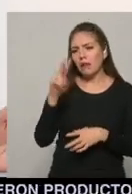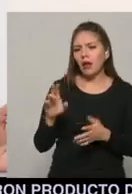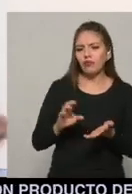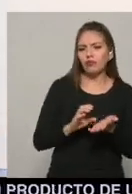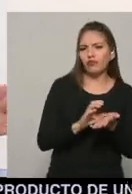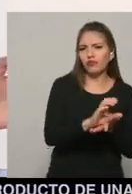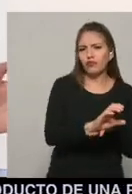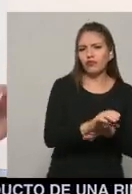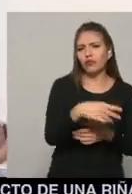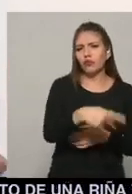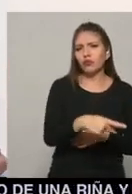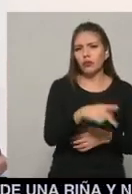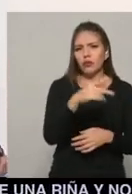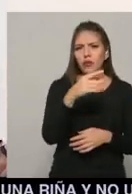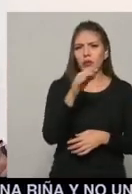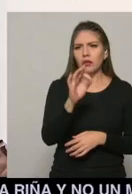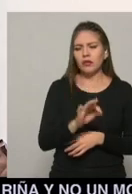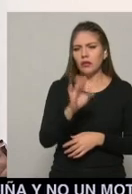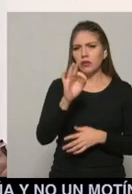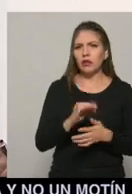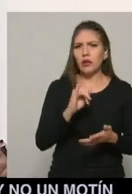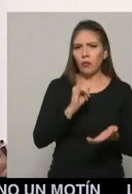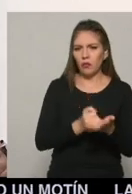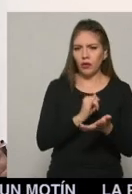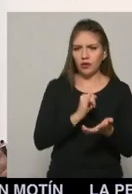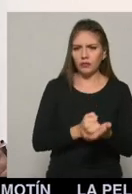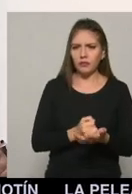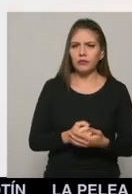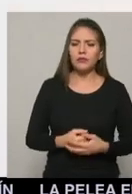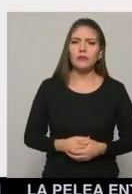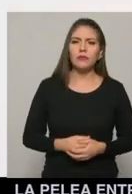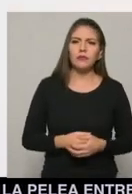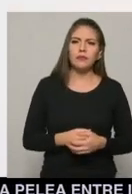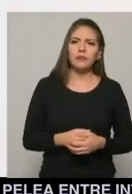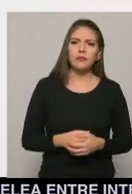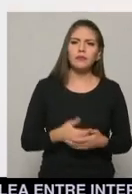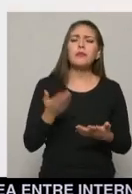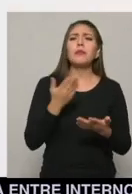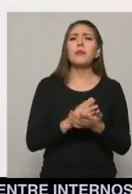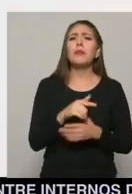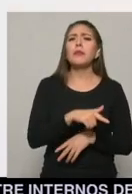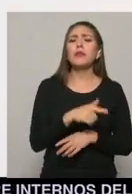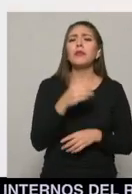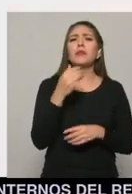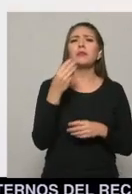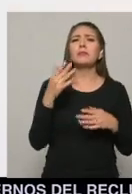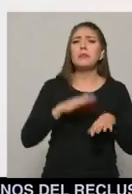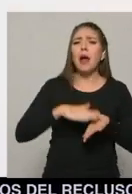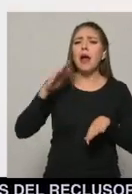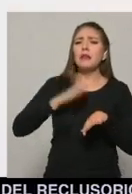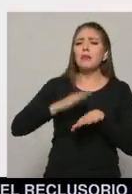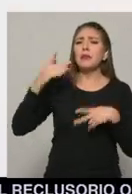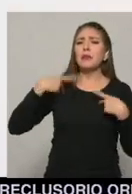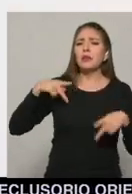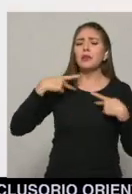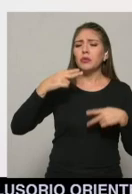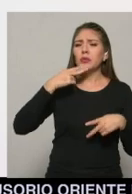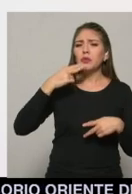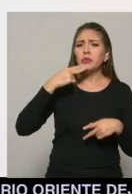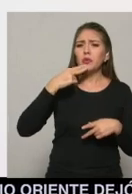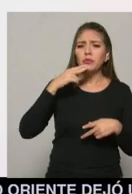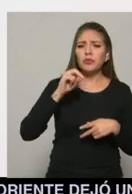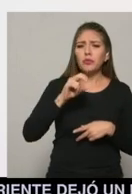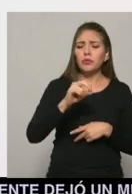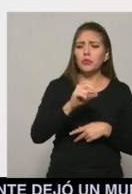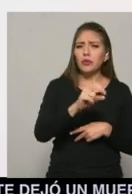Se necesita, así es simple. Y además son aplicaciones útiles, cada vez más las estamos utilizando las personas en todas las ciudades,